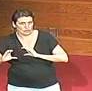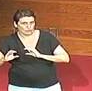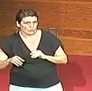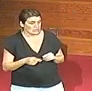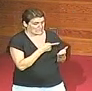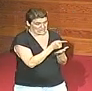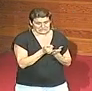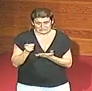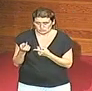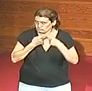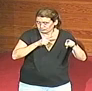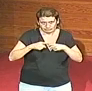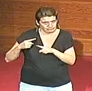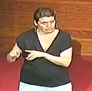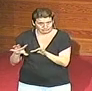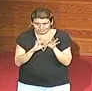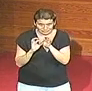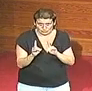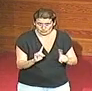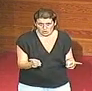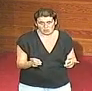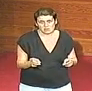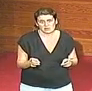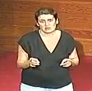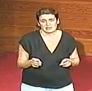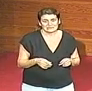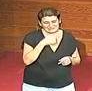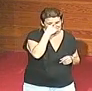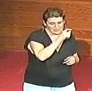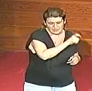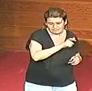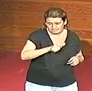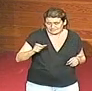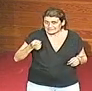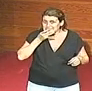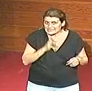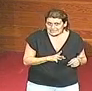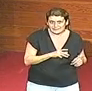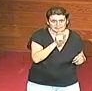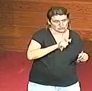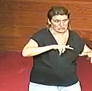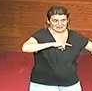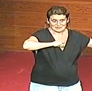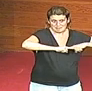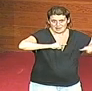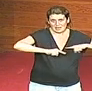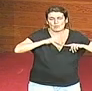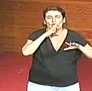tienen nada que ver, y saber quiénes son las personas que manejan, porque al final el periodista